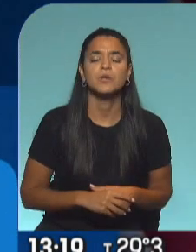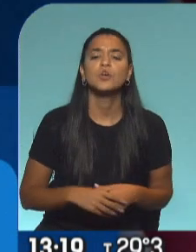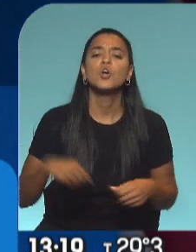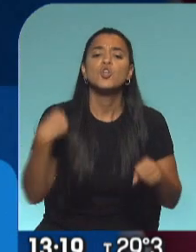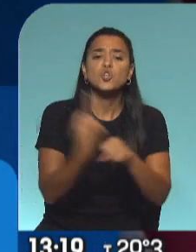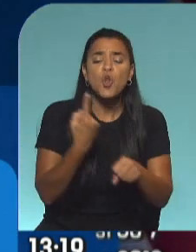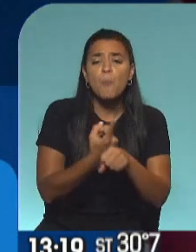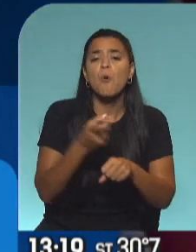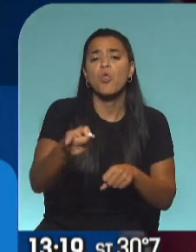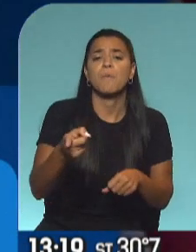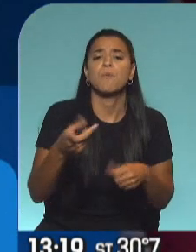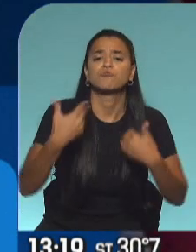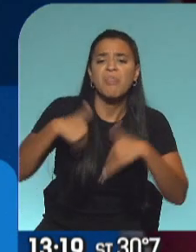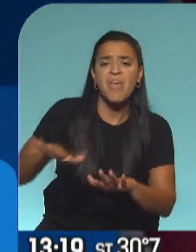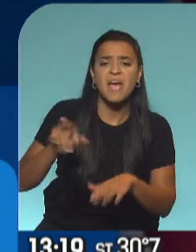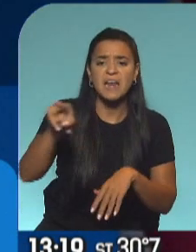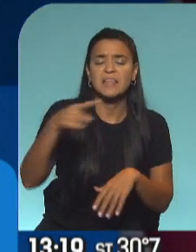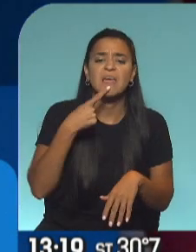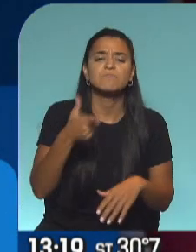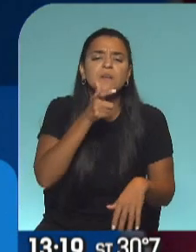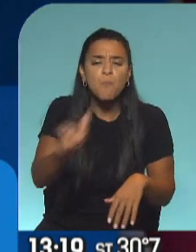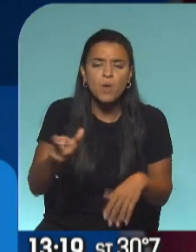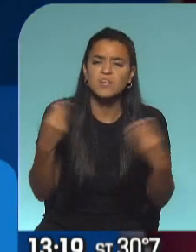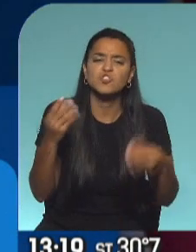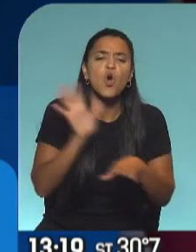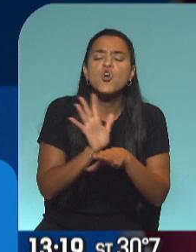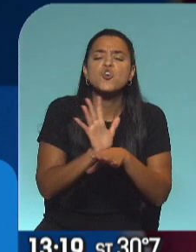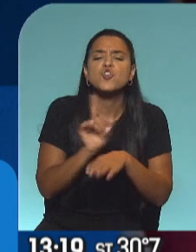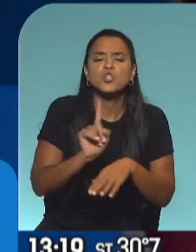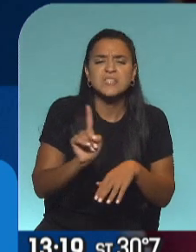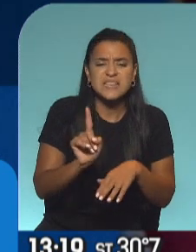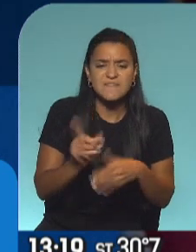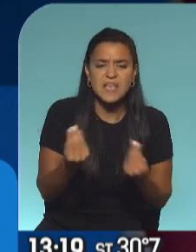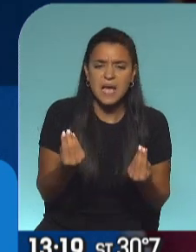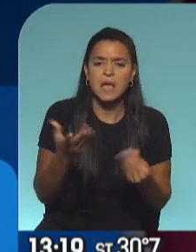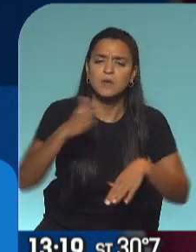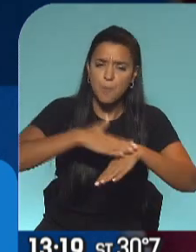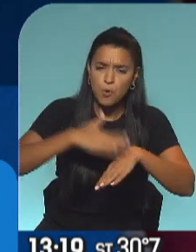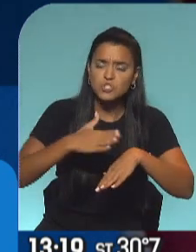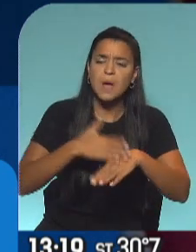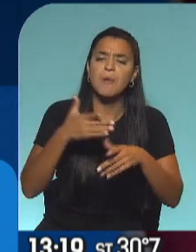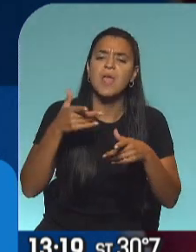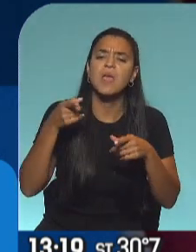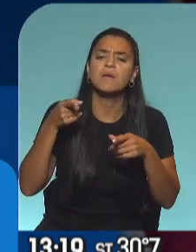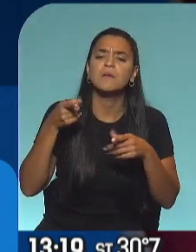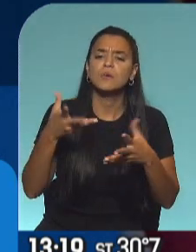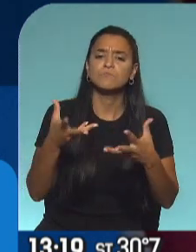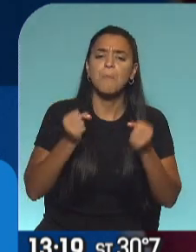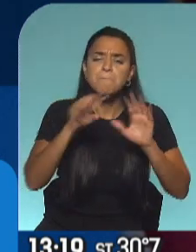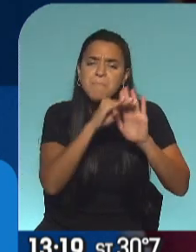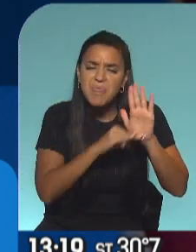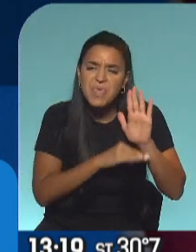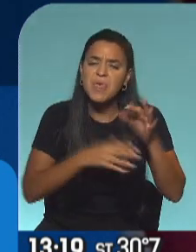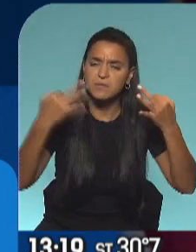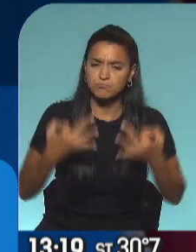unanswered. That means making clear and publicly who is responsible for the attack and taking